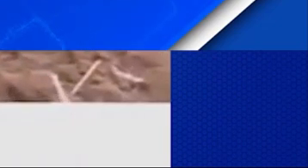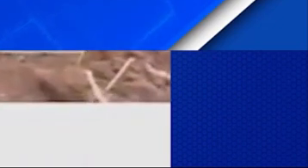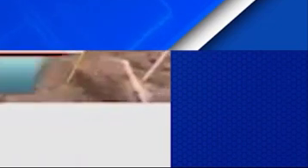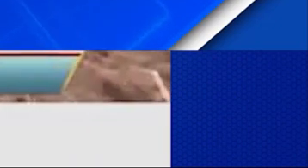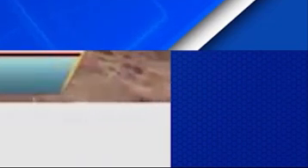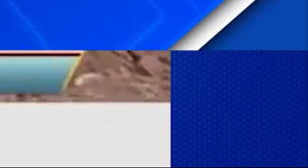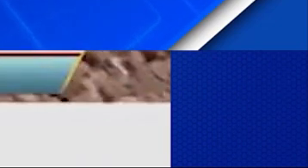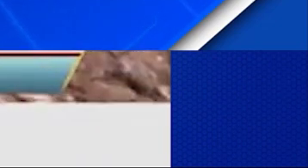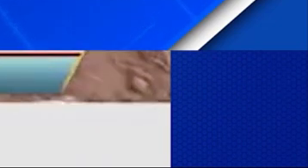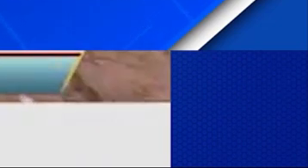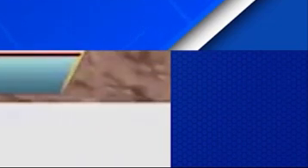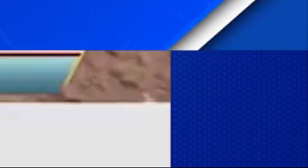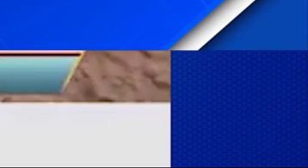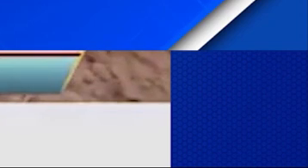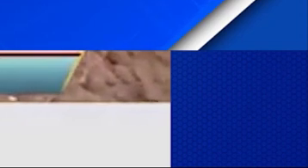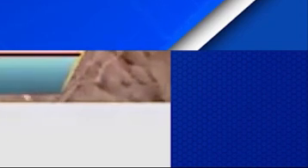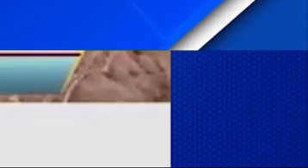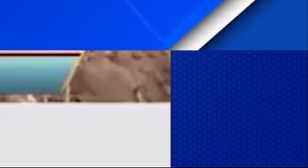Humano